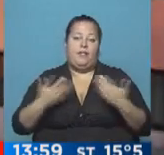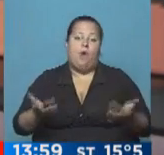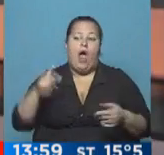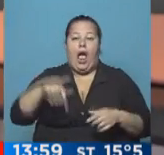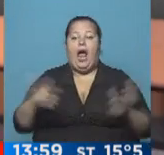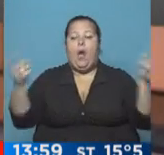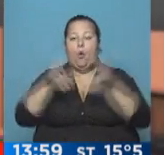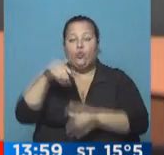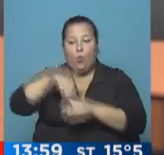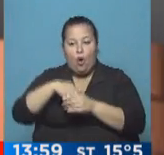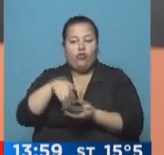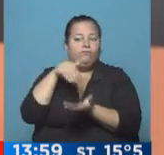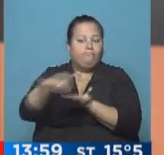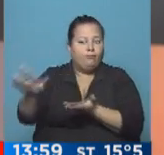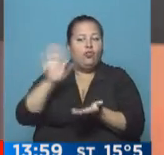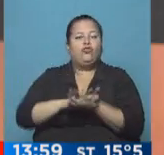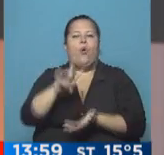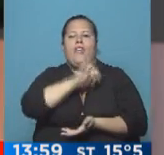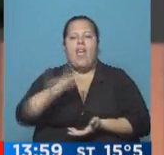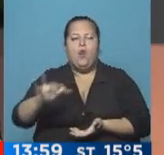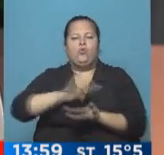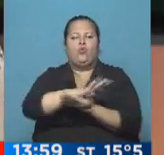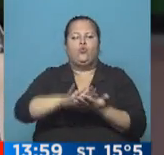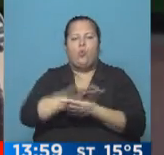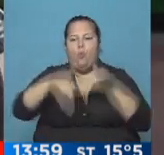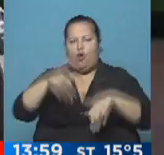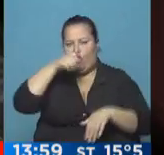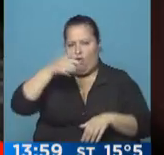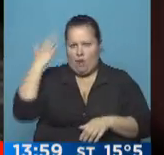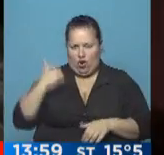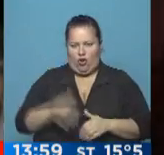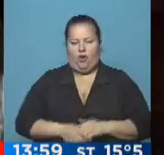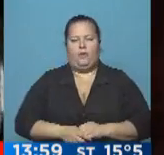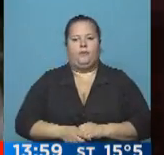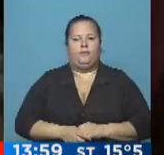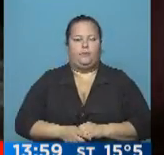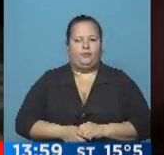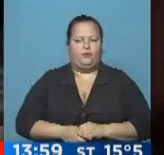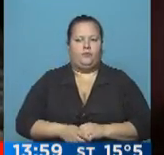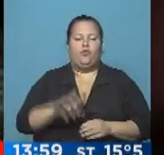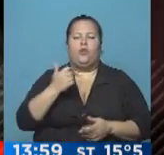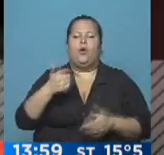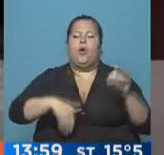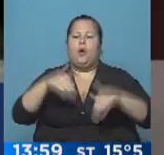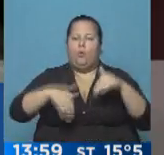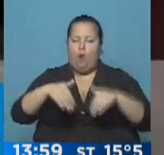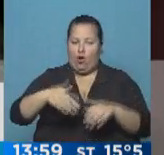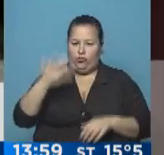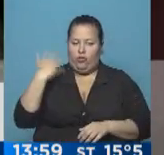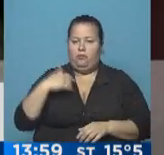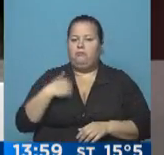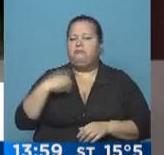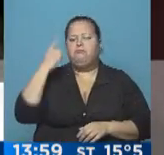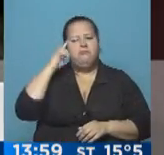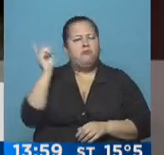Y mientras tanto, la Junta Electoral rechazó las denuncias de fraude en los comicios del domingo en Tucumán. Durante el acto electoral no